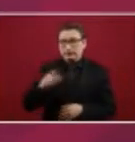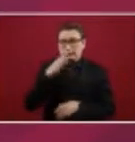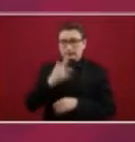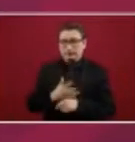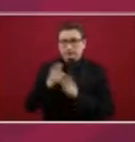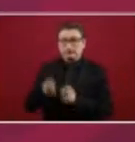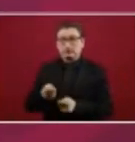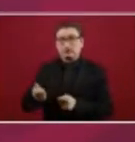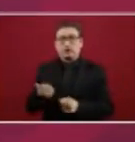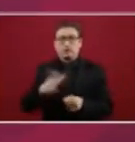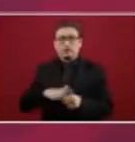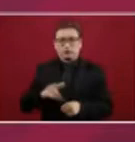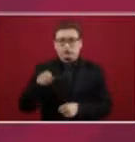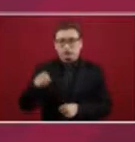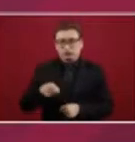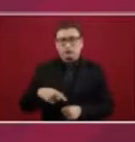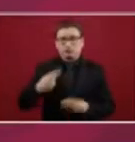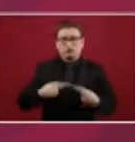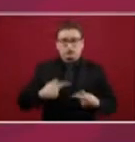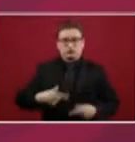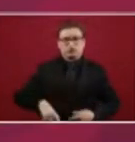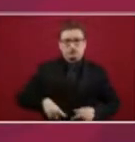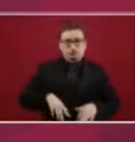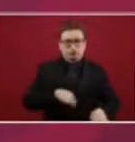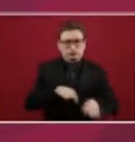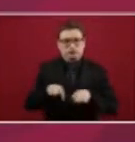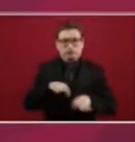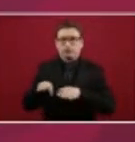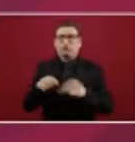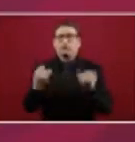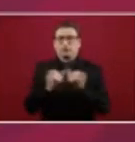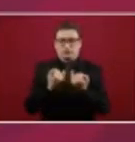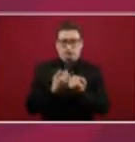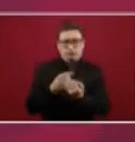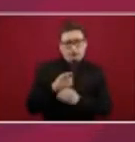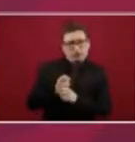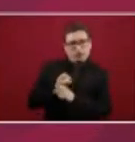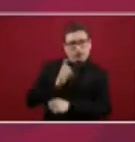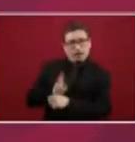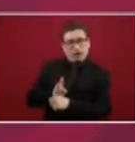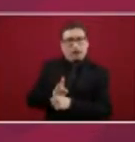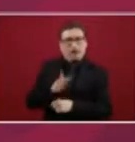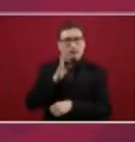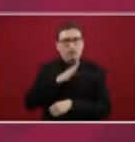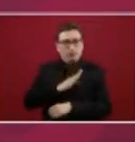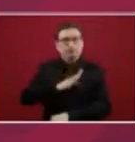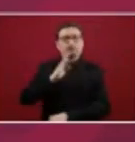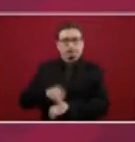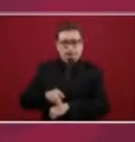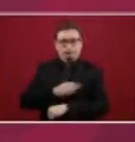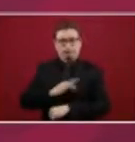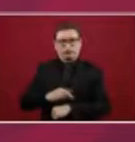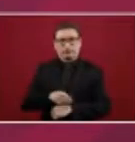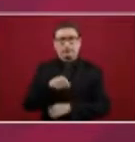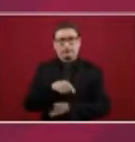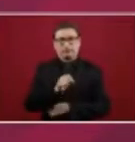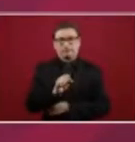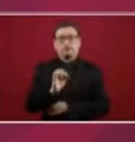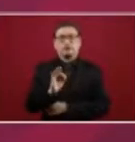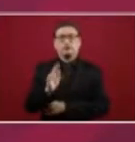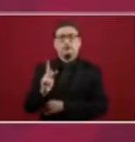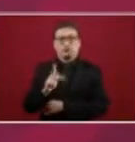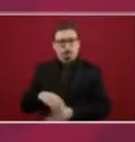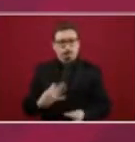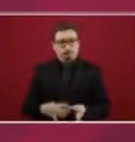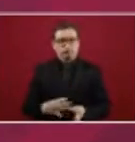la ley. Dijo que la primera investigación se abrió el 22 de mayo, no después de la renuncia del ahora exfuncionario público, y expresó que 4